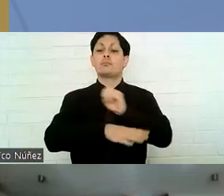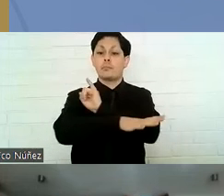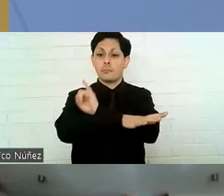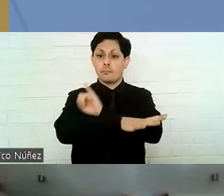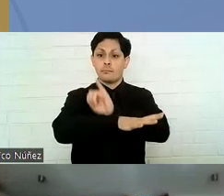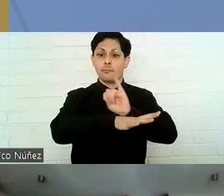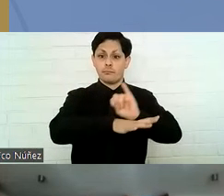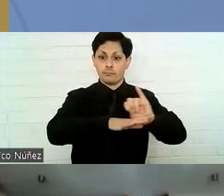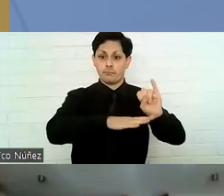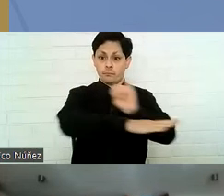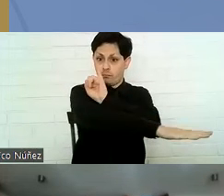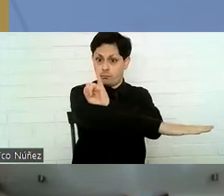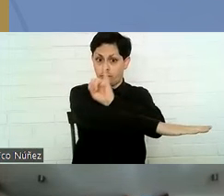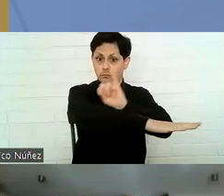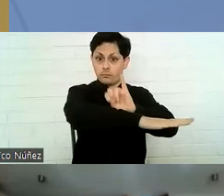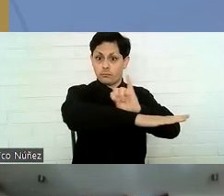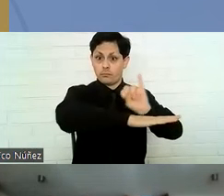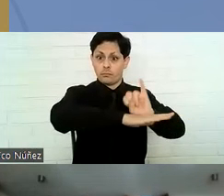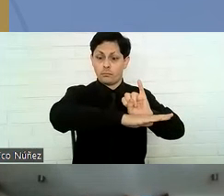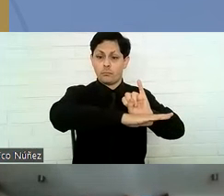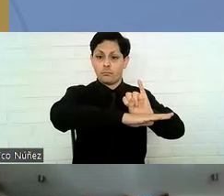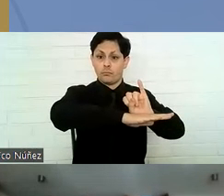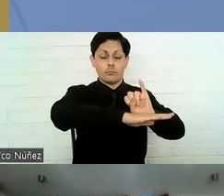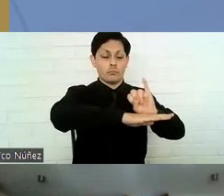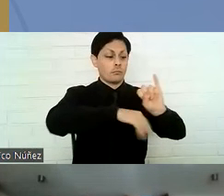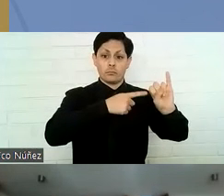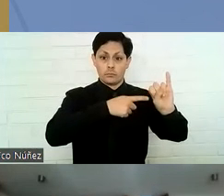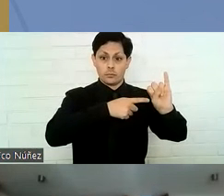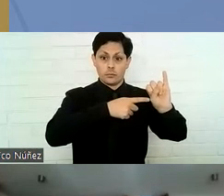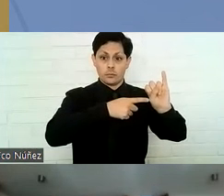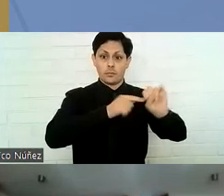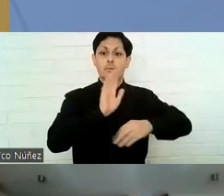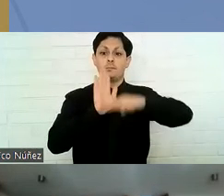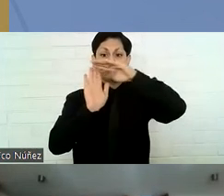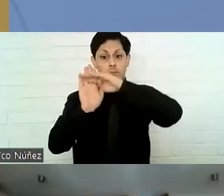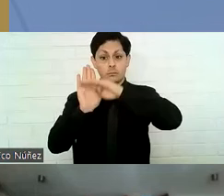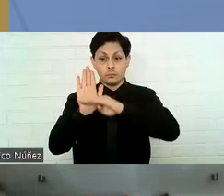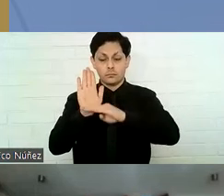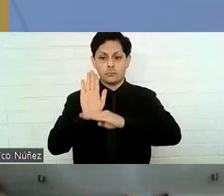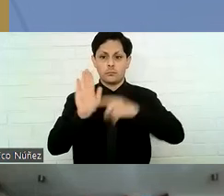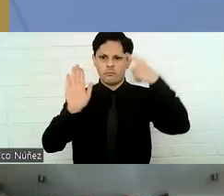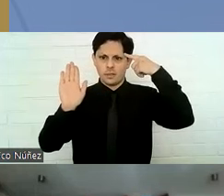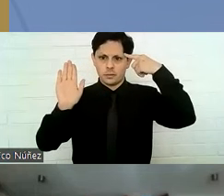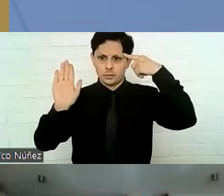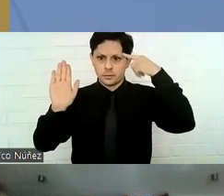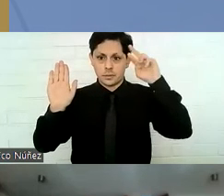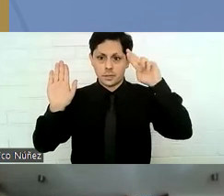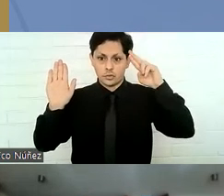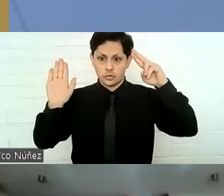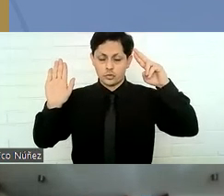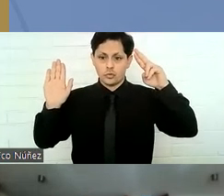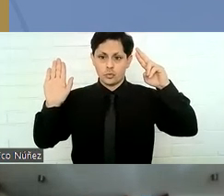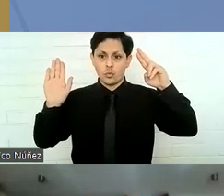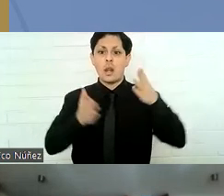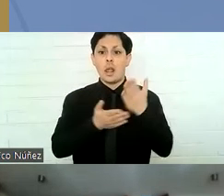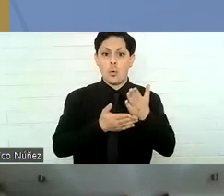las instituciones se rigen con un modelo de racionalidad. Que la Escuela Crítica